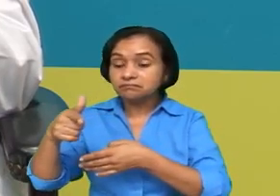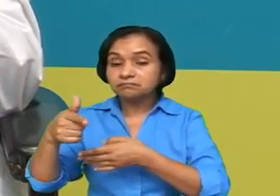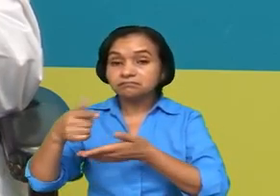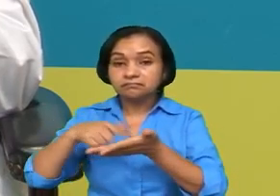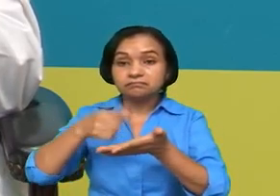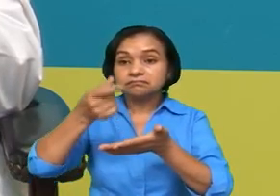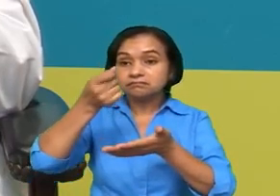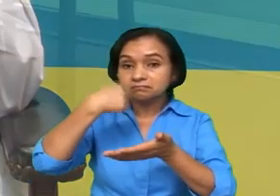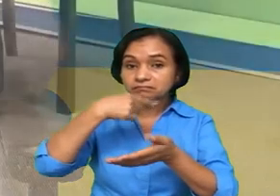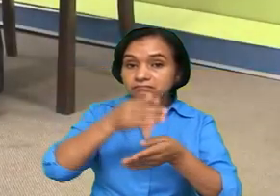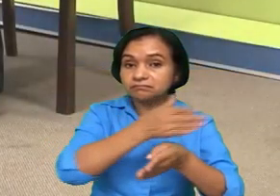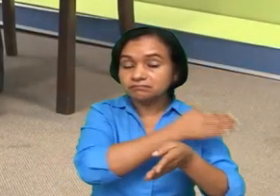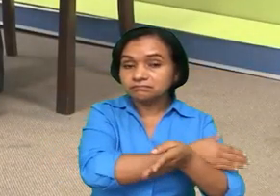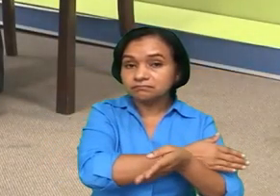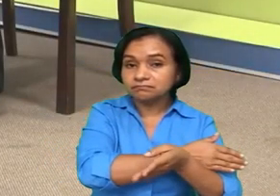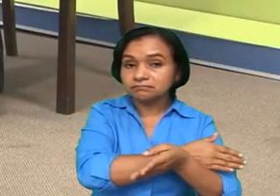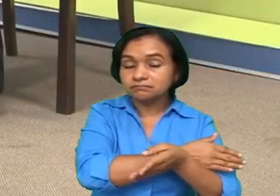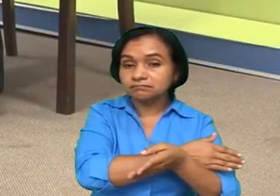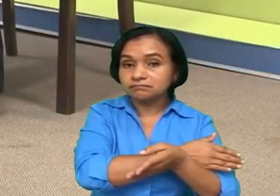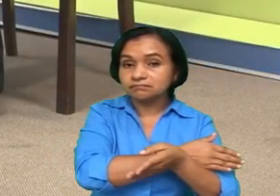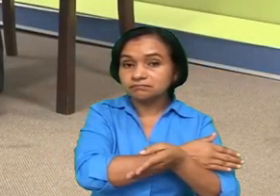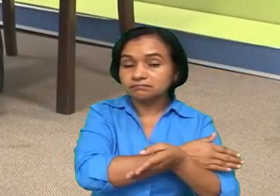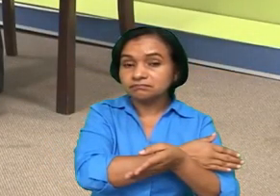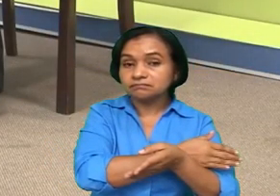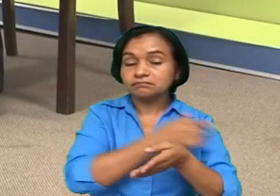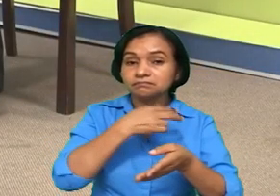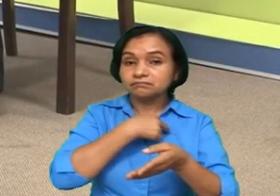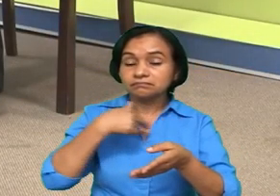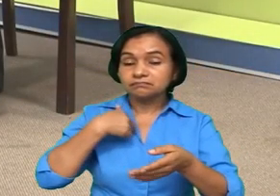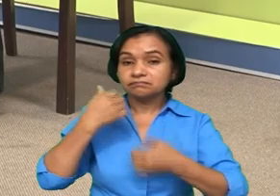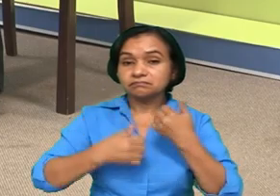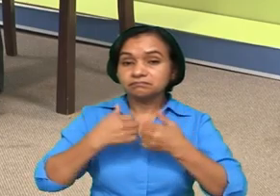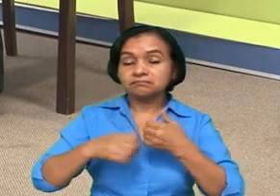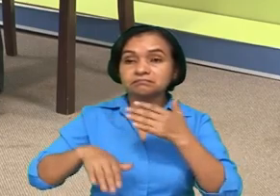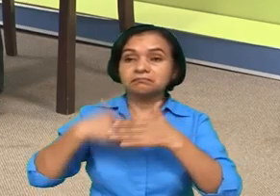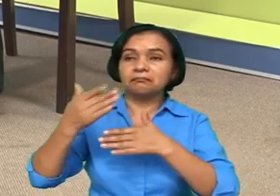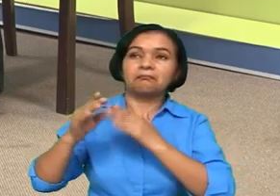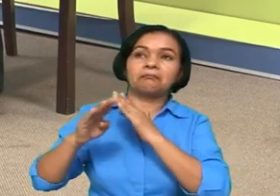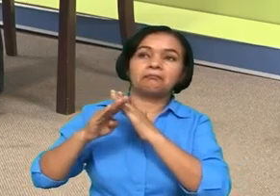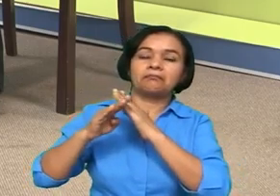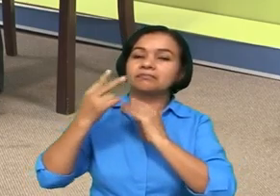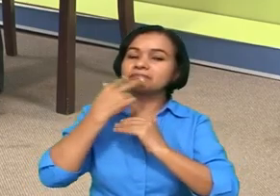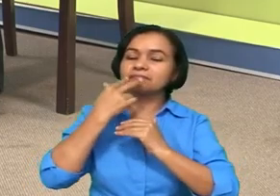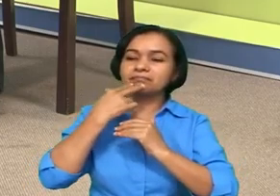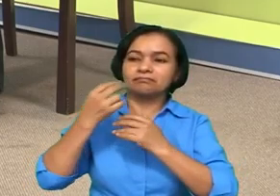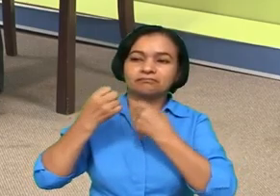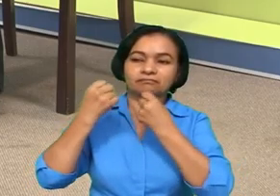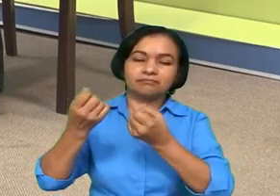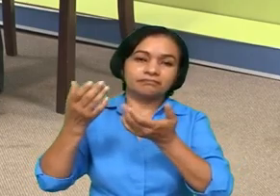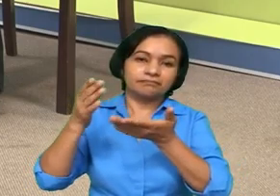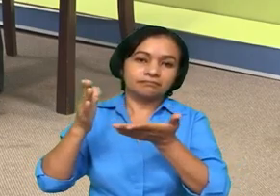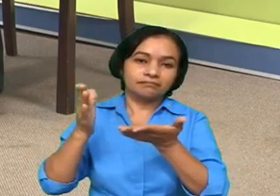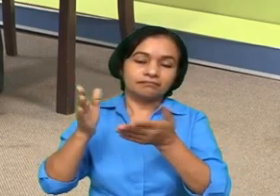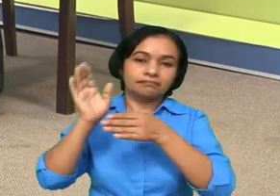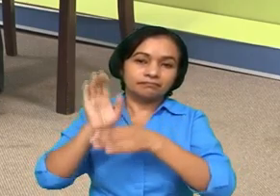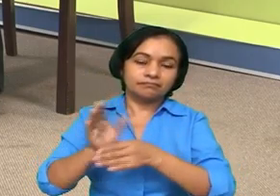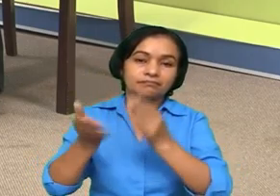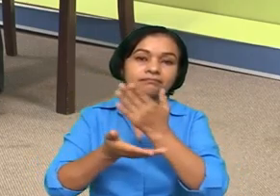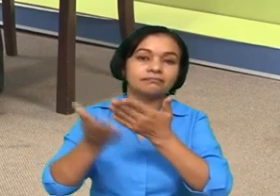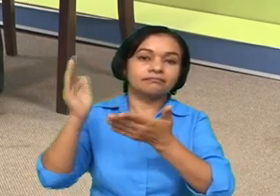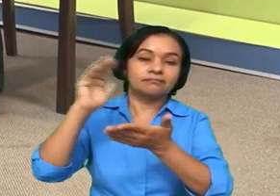tomado previamente, el germen que te está causando el problema sea resistente. Entonces vienen